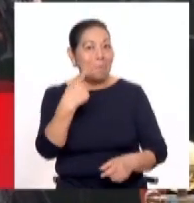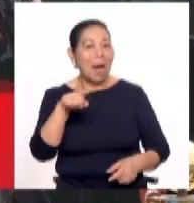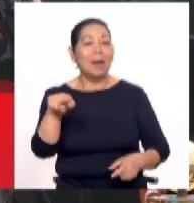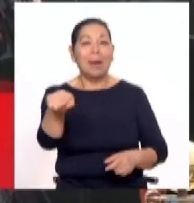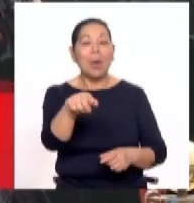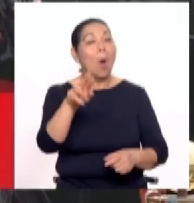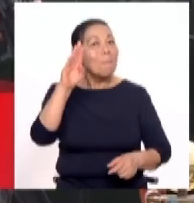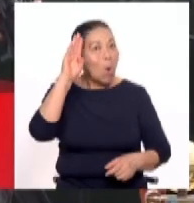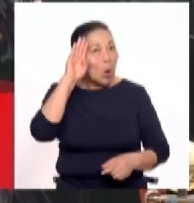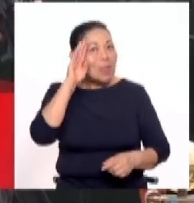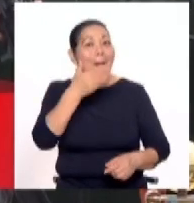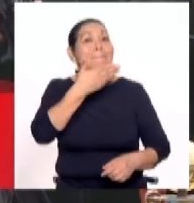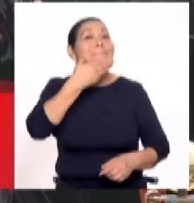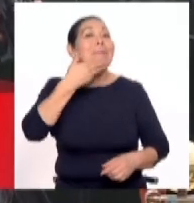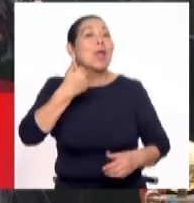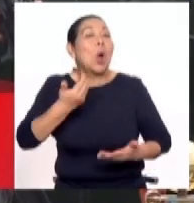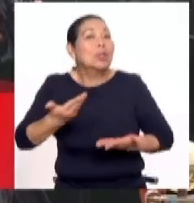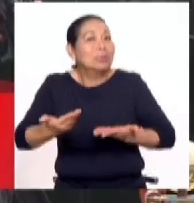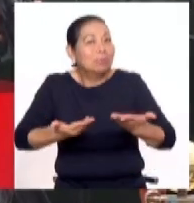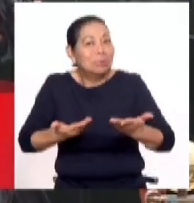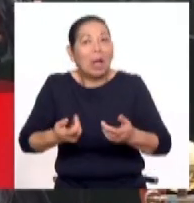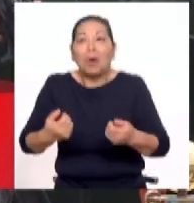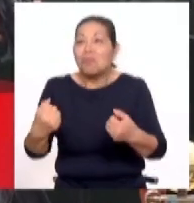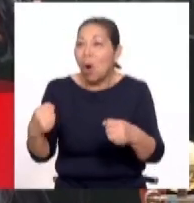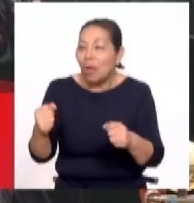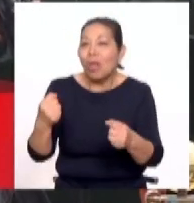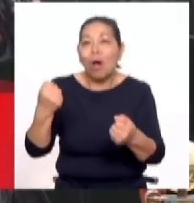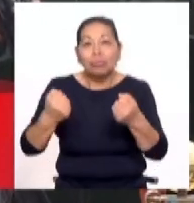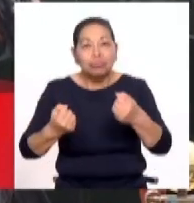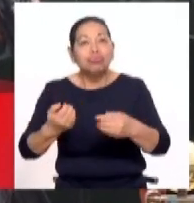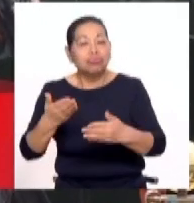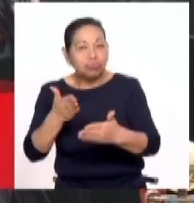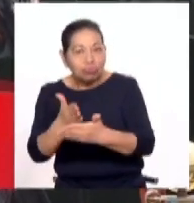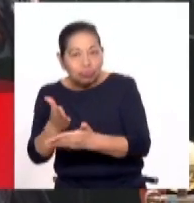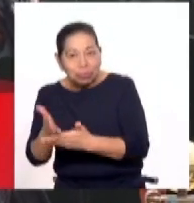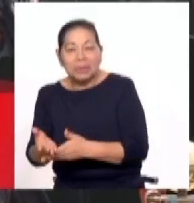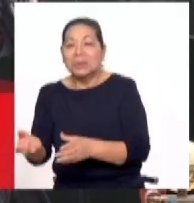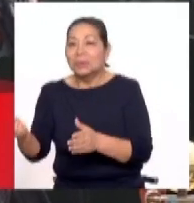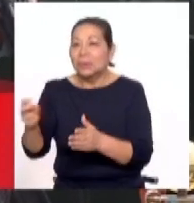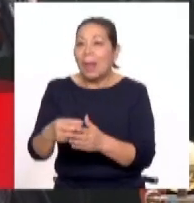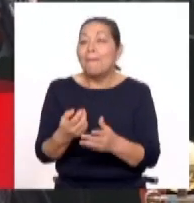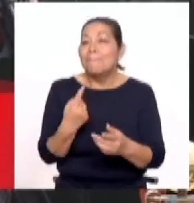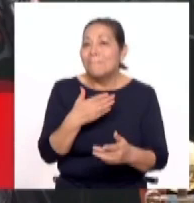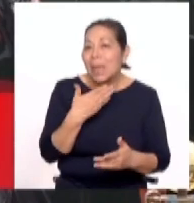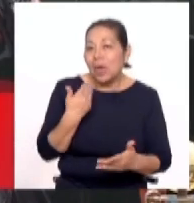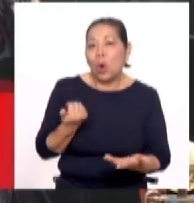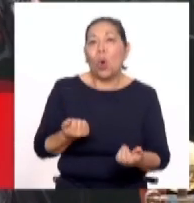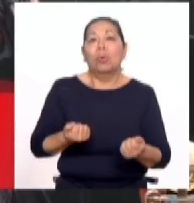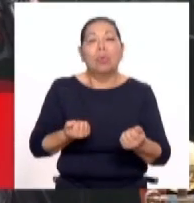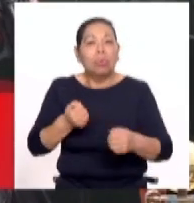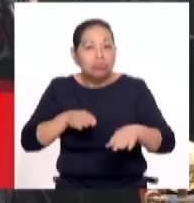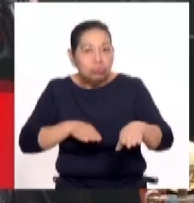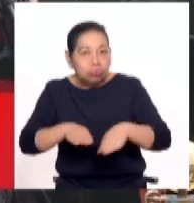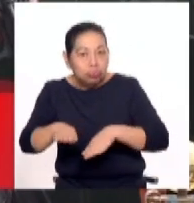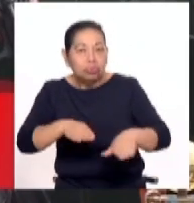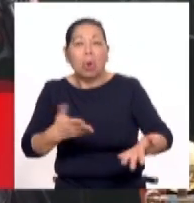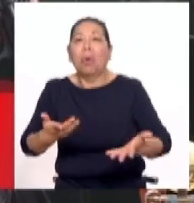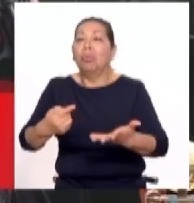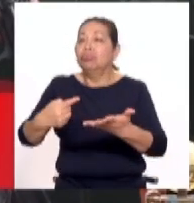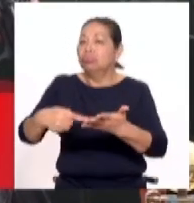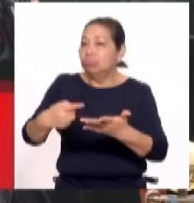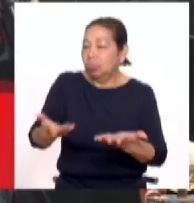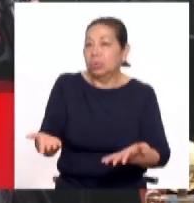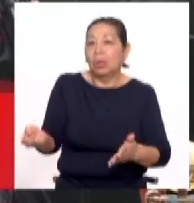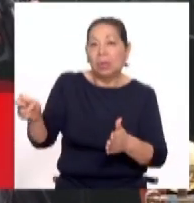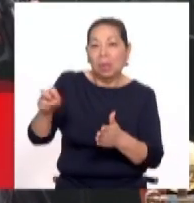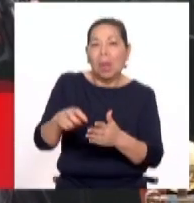y mejorar las condiciones del servicio para las operaciones tácticas en carreteras, orden público